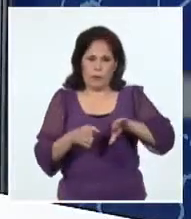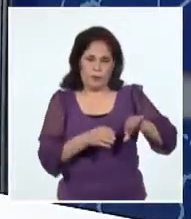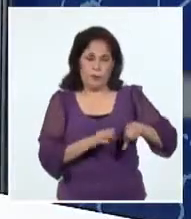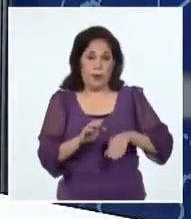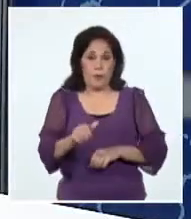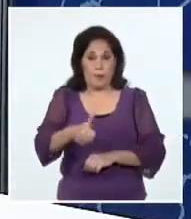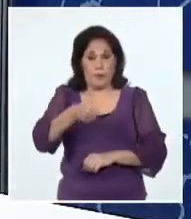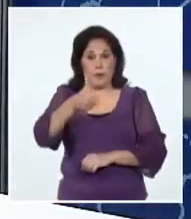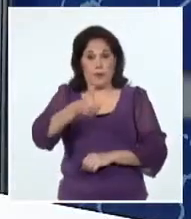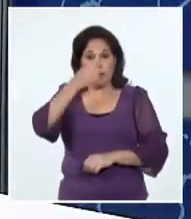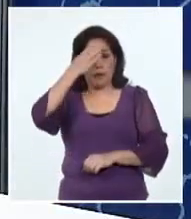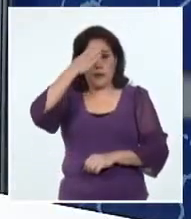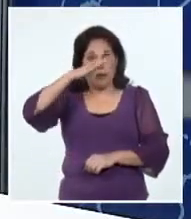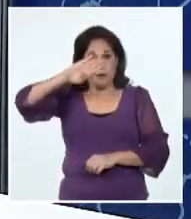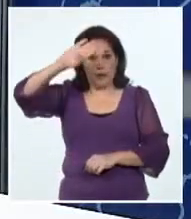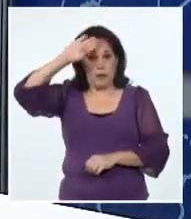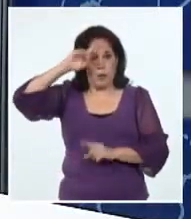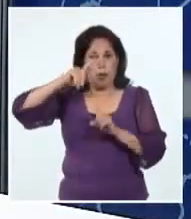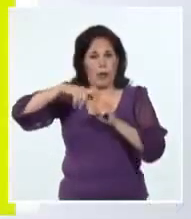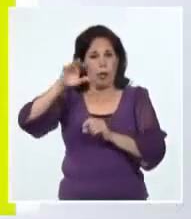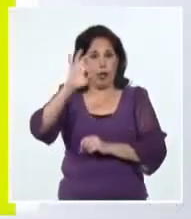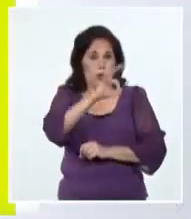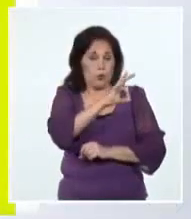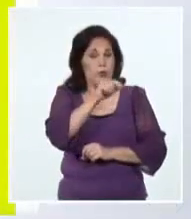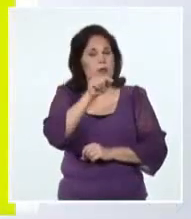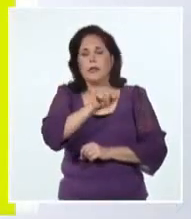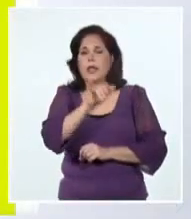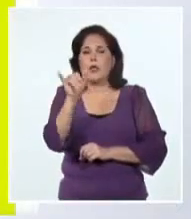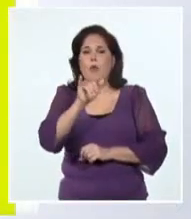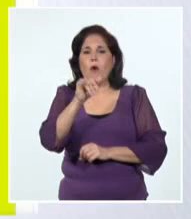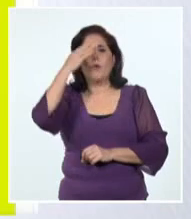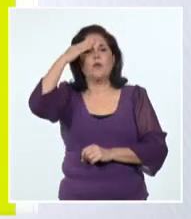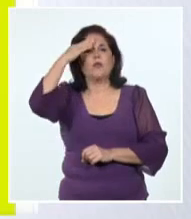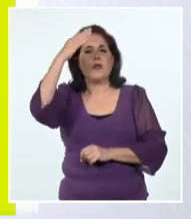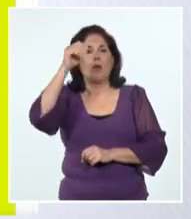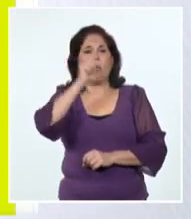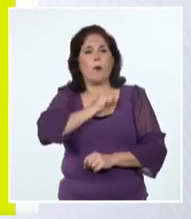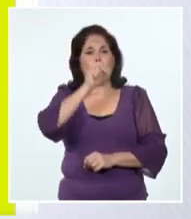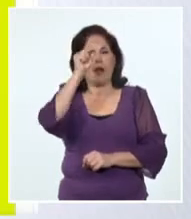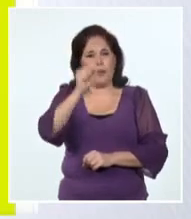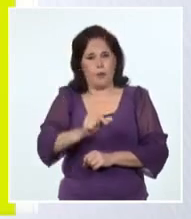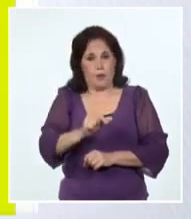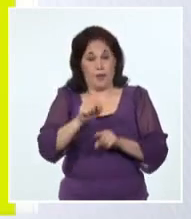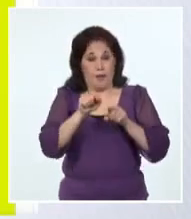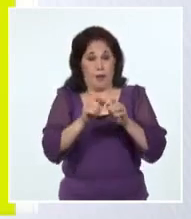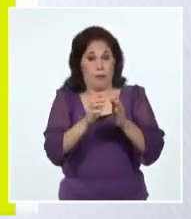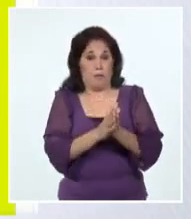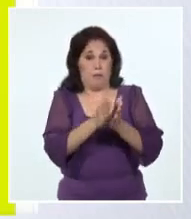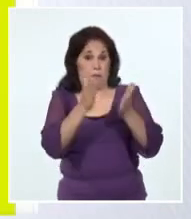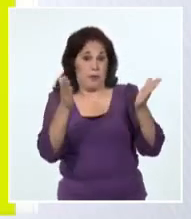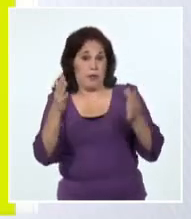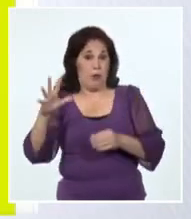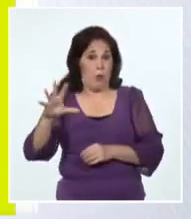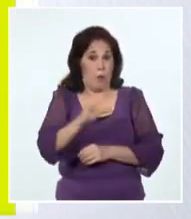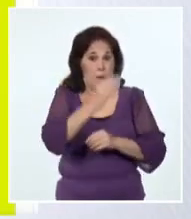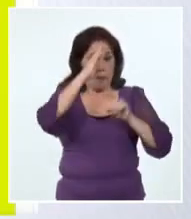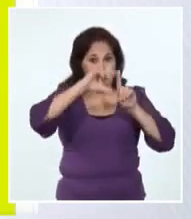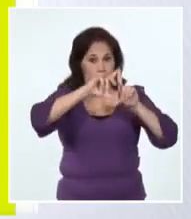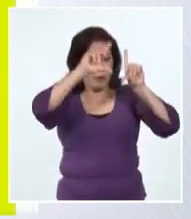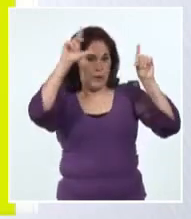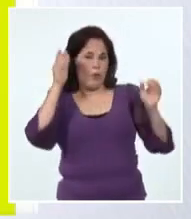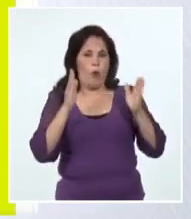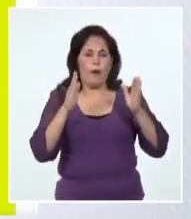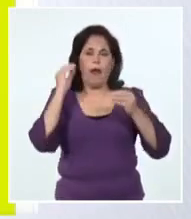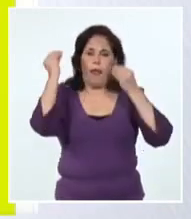El presidente cubano desde su cuenta en Twitter le envió un afectuoso saludo a la prensa cubana que en todo el país celebra jornada de